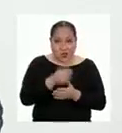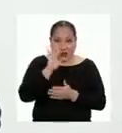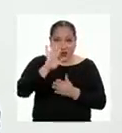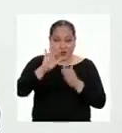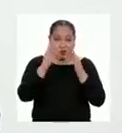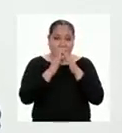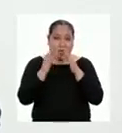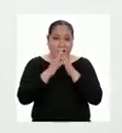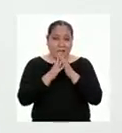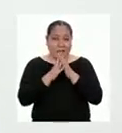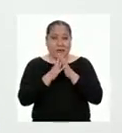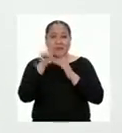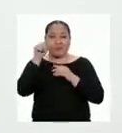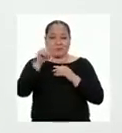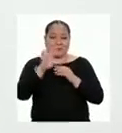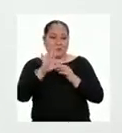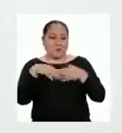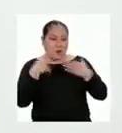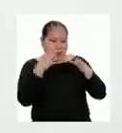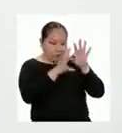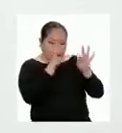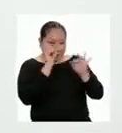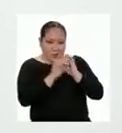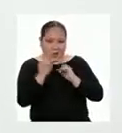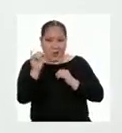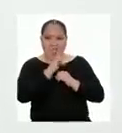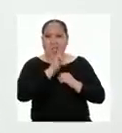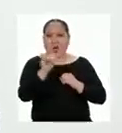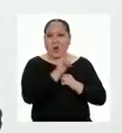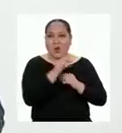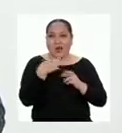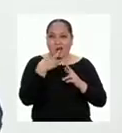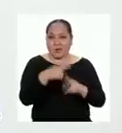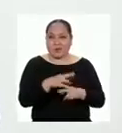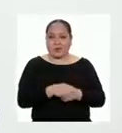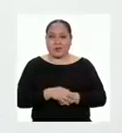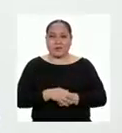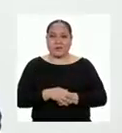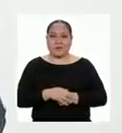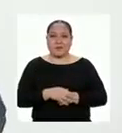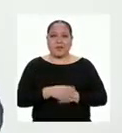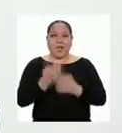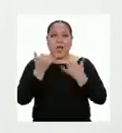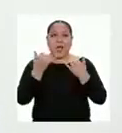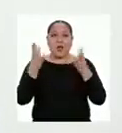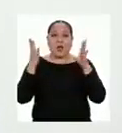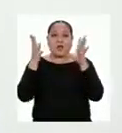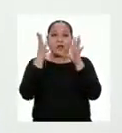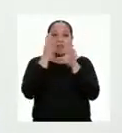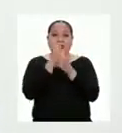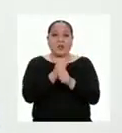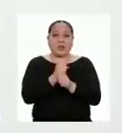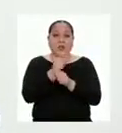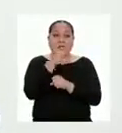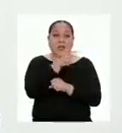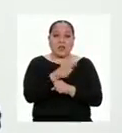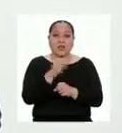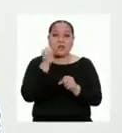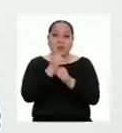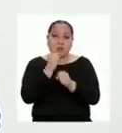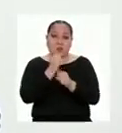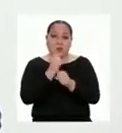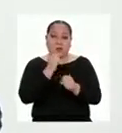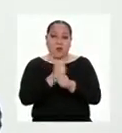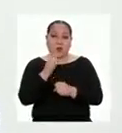casa hayan logrado llegar a las mismas conclusiones que tú. Hagamos una síntesis de lo que hemos trabajado hasta